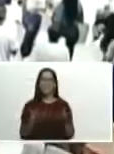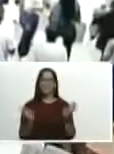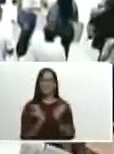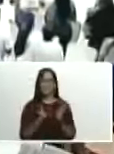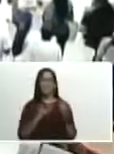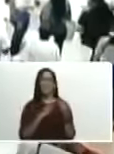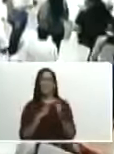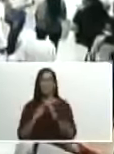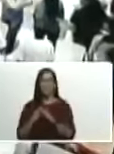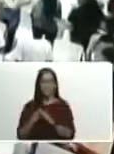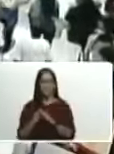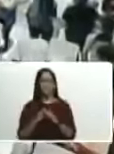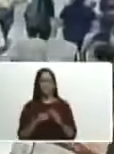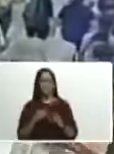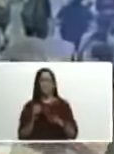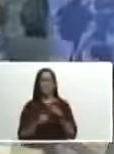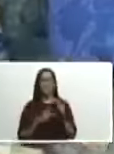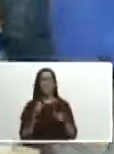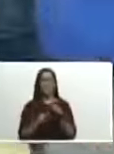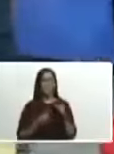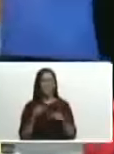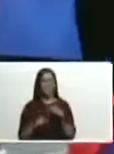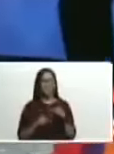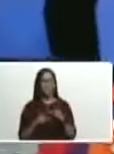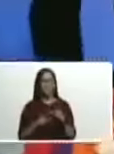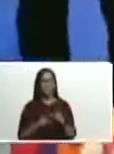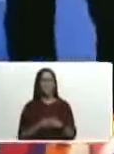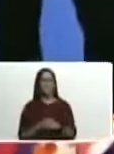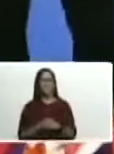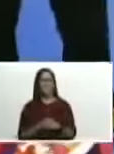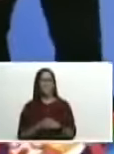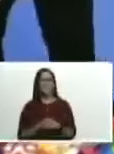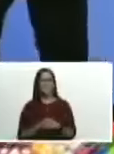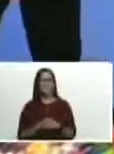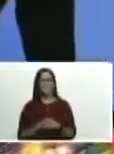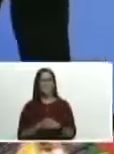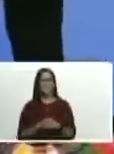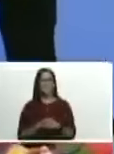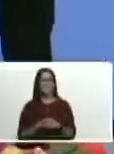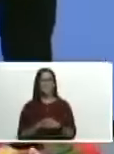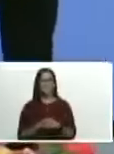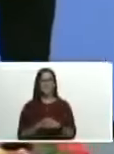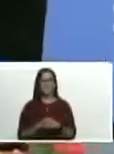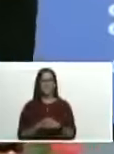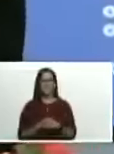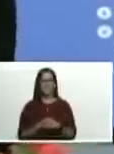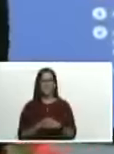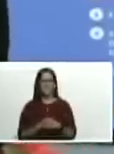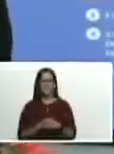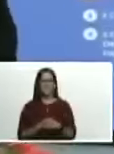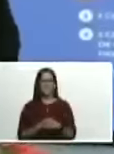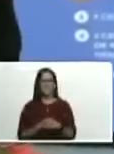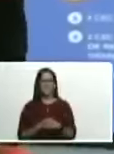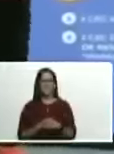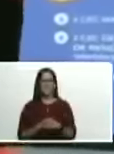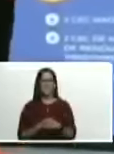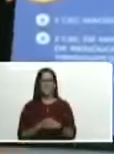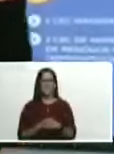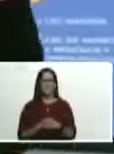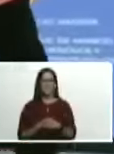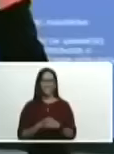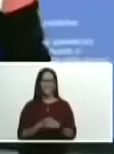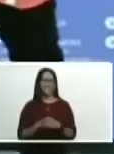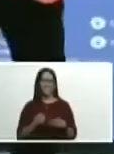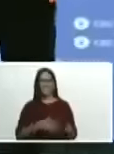comunal. ¿Dónde está la cesta? Como productores de revolución en en Venezuela. Mira la vaina pesa, chico. Me la